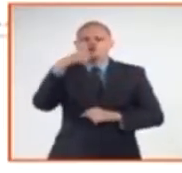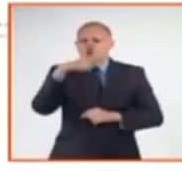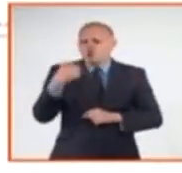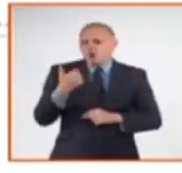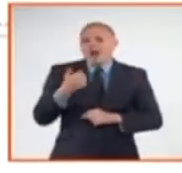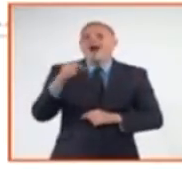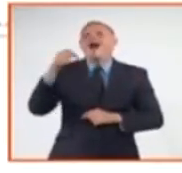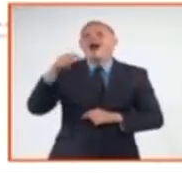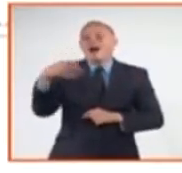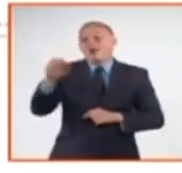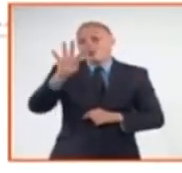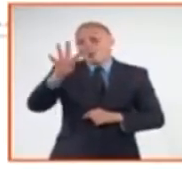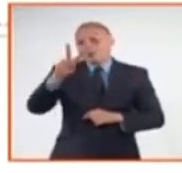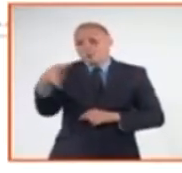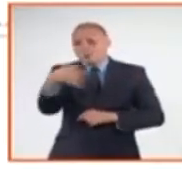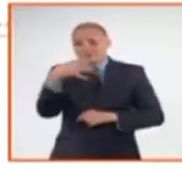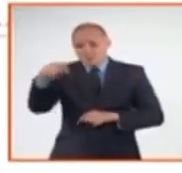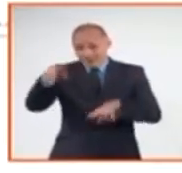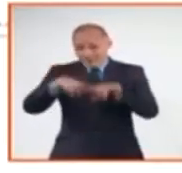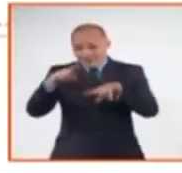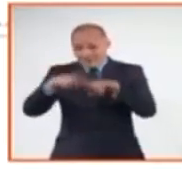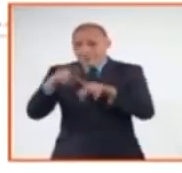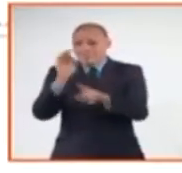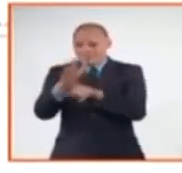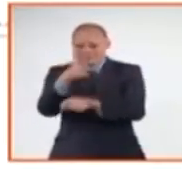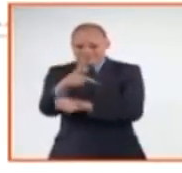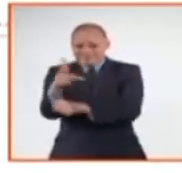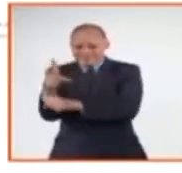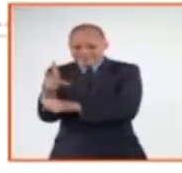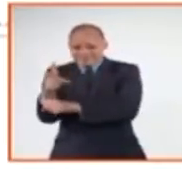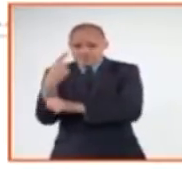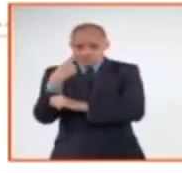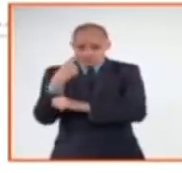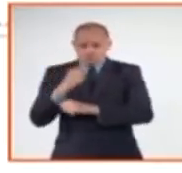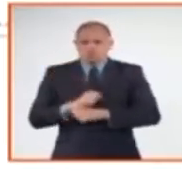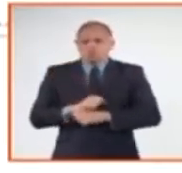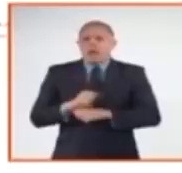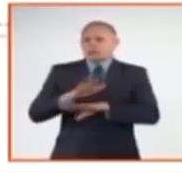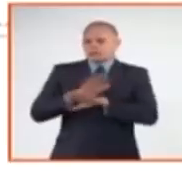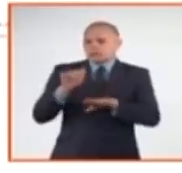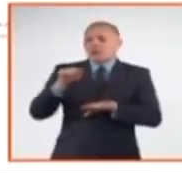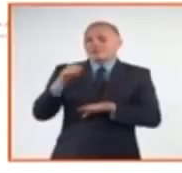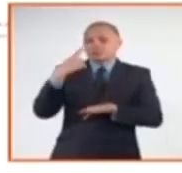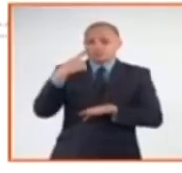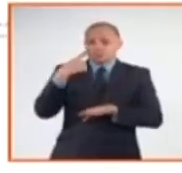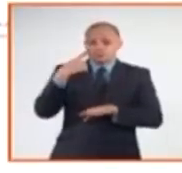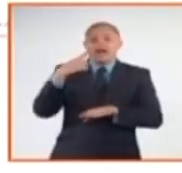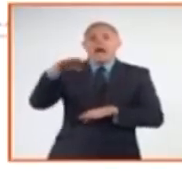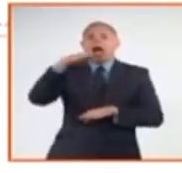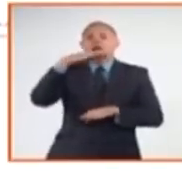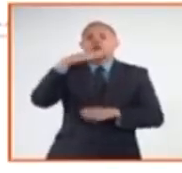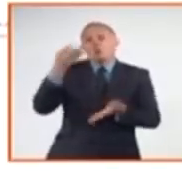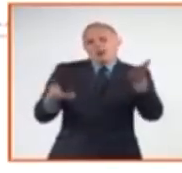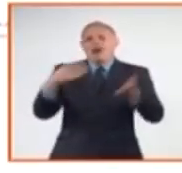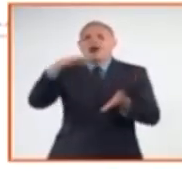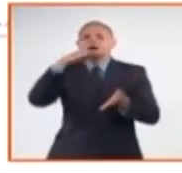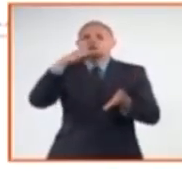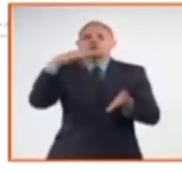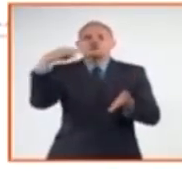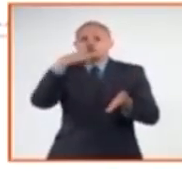una tendencia incluso estaba por encima de la habana como un monto y llegó a estar en nivel de residencia por debajo de